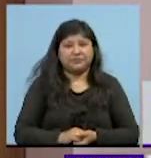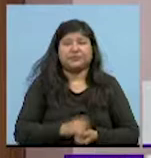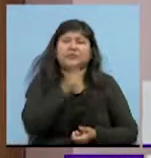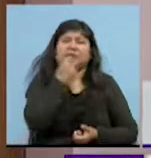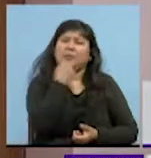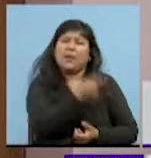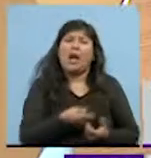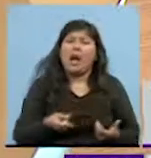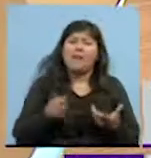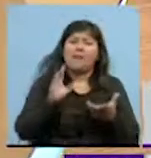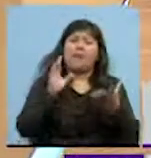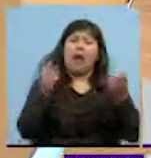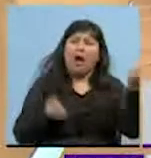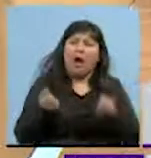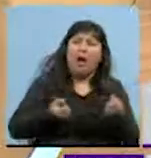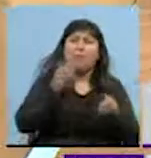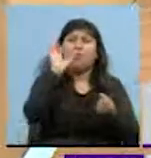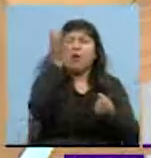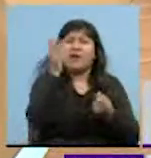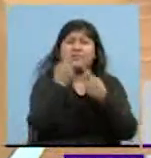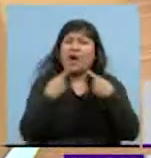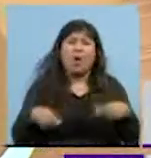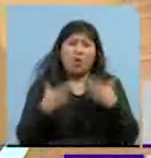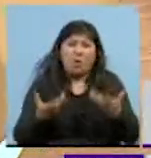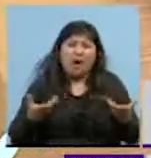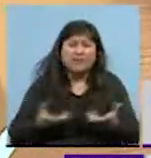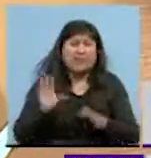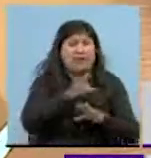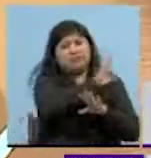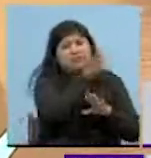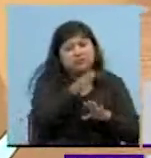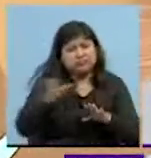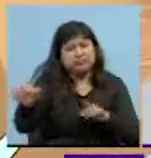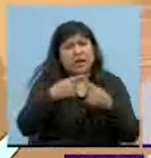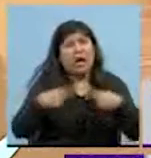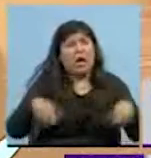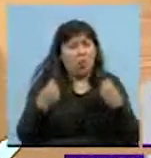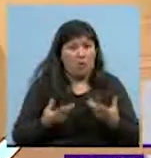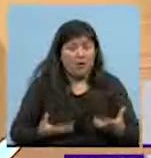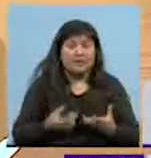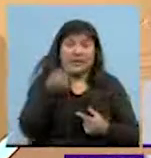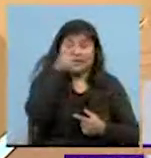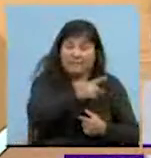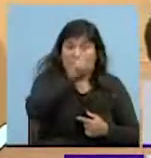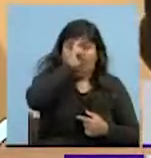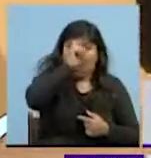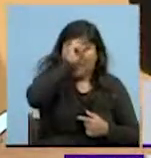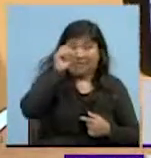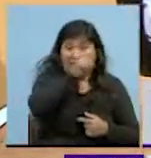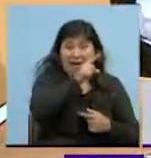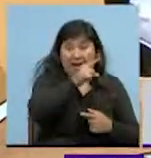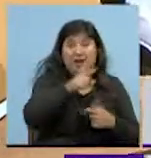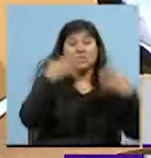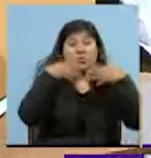maneja desde Susques, Hospital Pablo Soria. Sí, directamente. Hay una comunicación, la ambulancia también. Hemos tenido